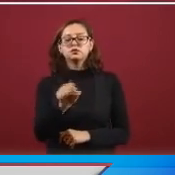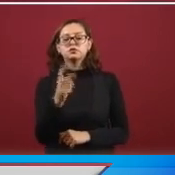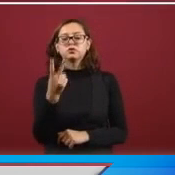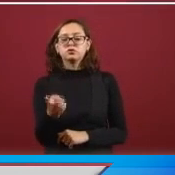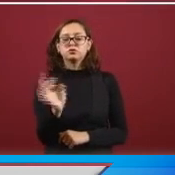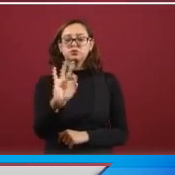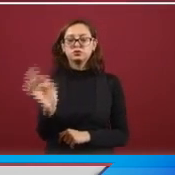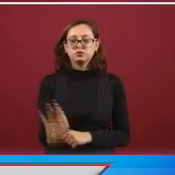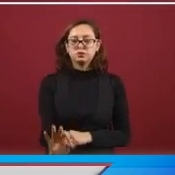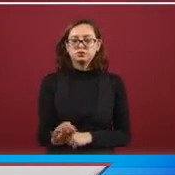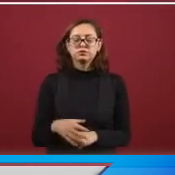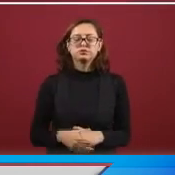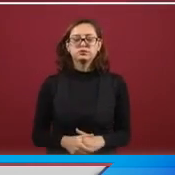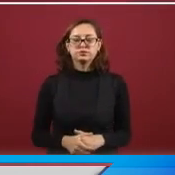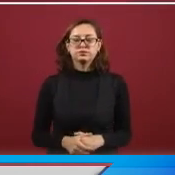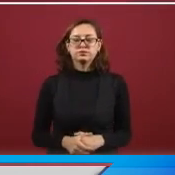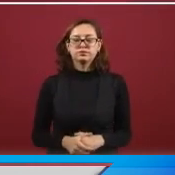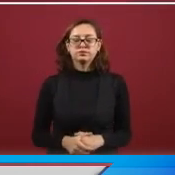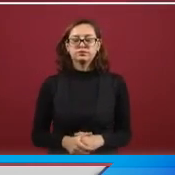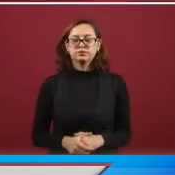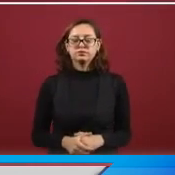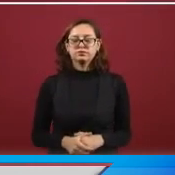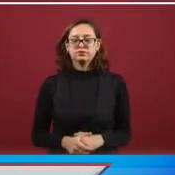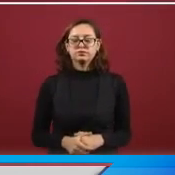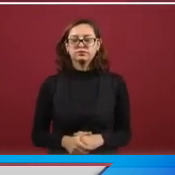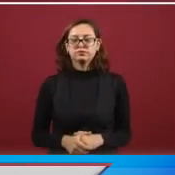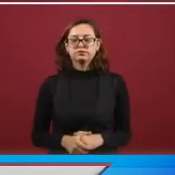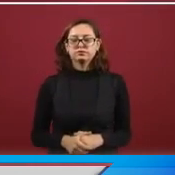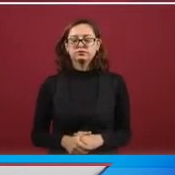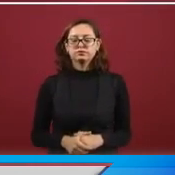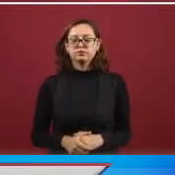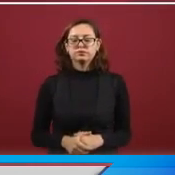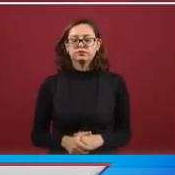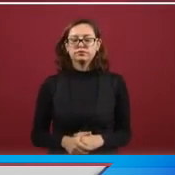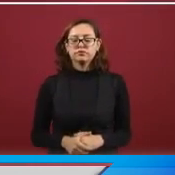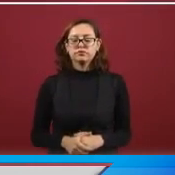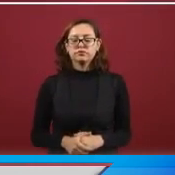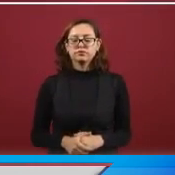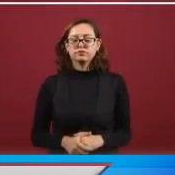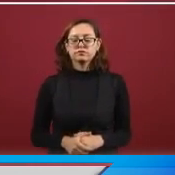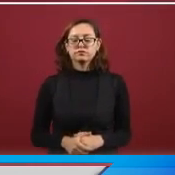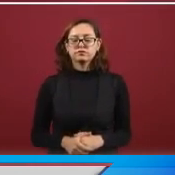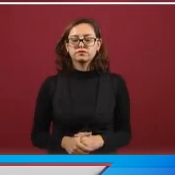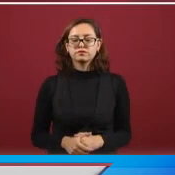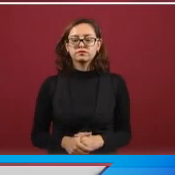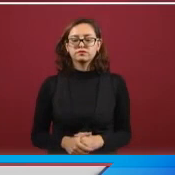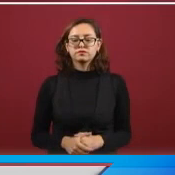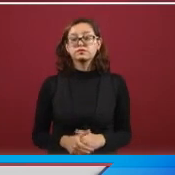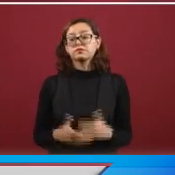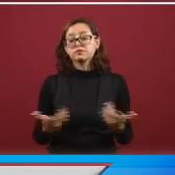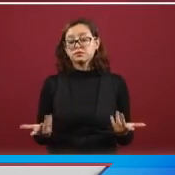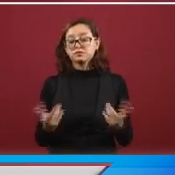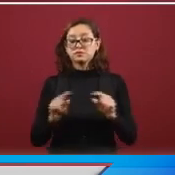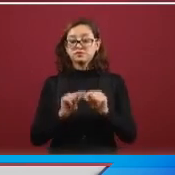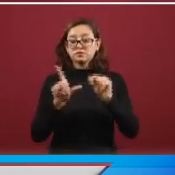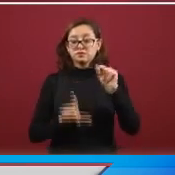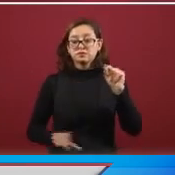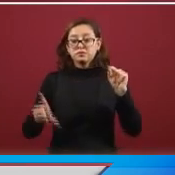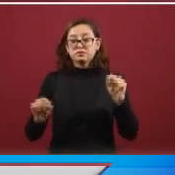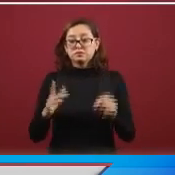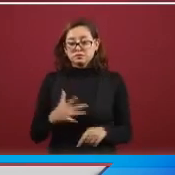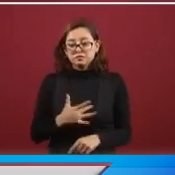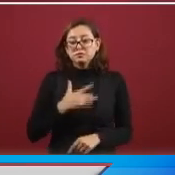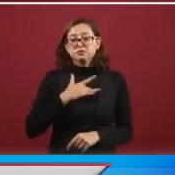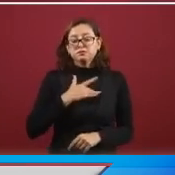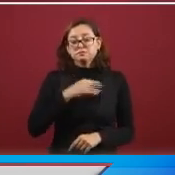se pidió que se organice un operativo conjunto en Tijuana, Ciudad Juárez, Laredo, Reynosa y Matamoros, con la finalidad de disminuir el flujo